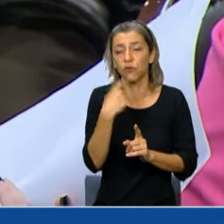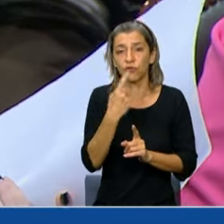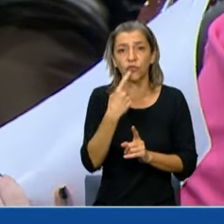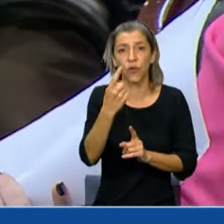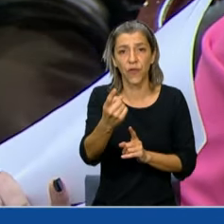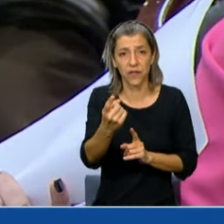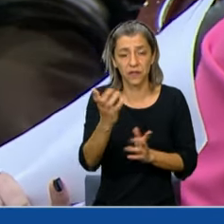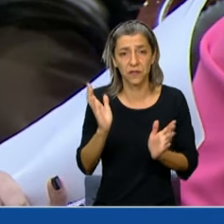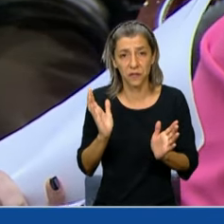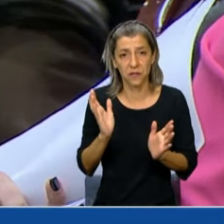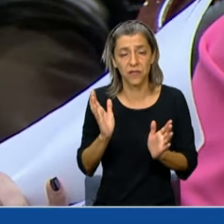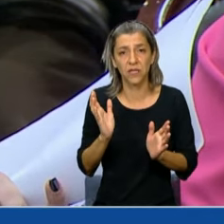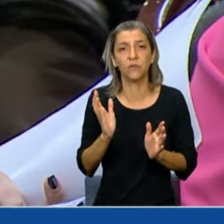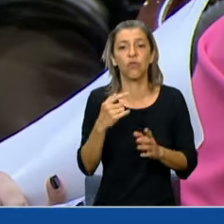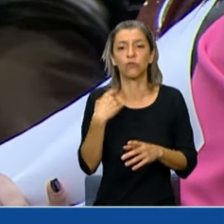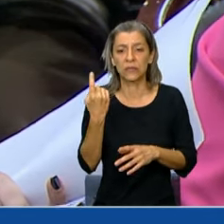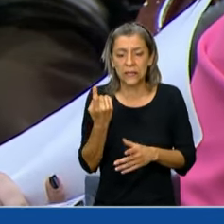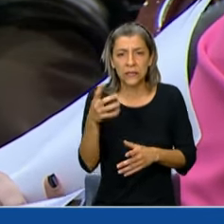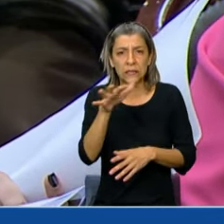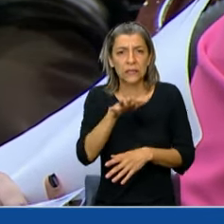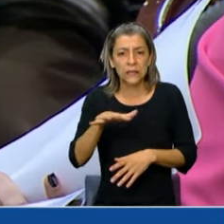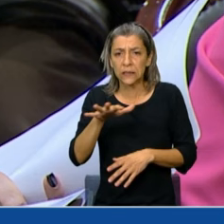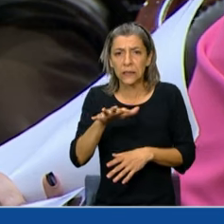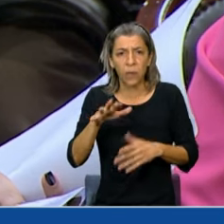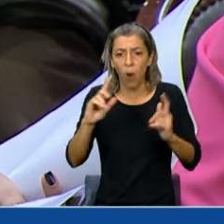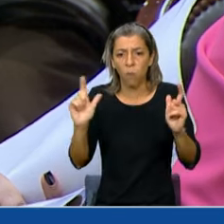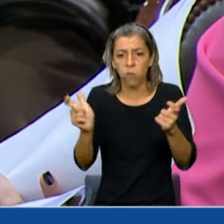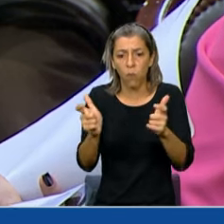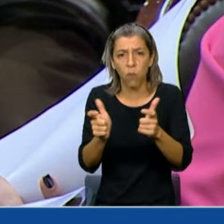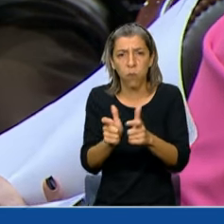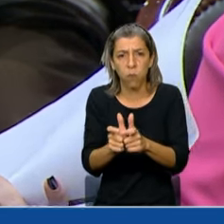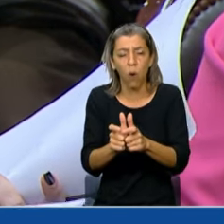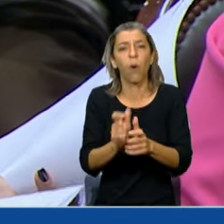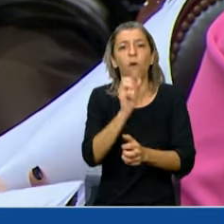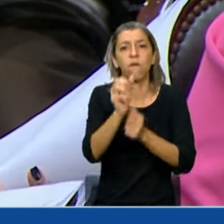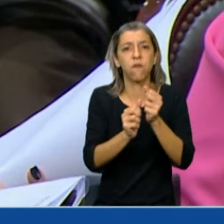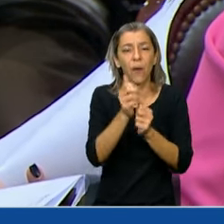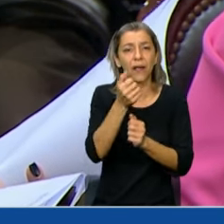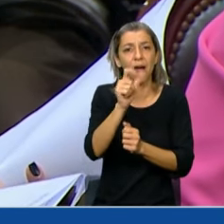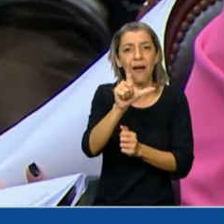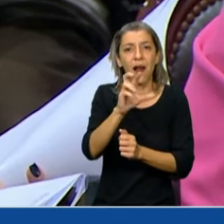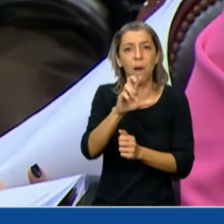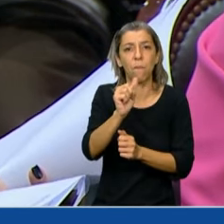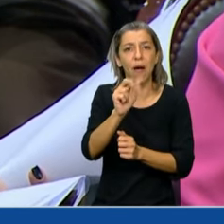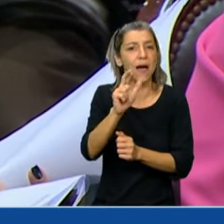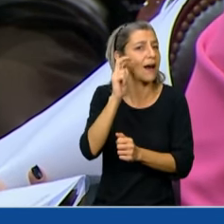pantanillo está cada vez más desolado alpargata cerró su planta de calzado